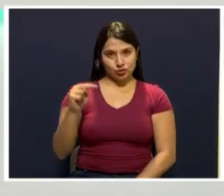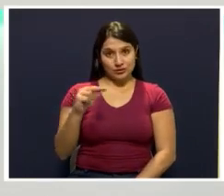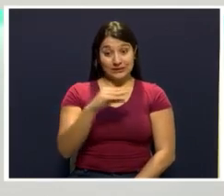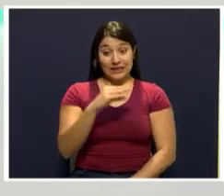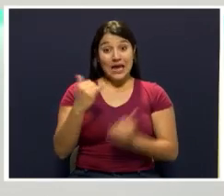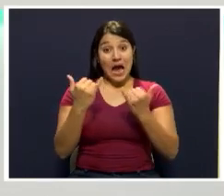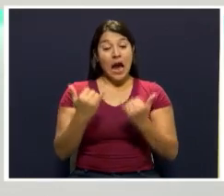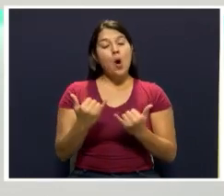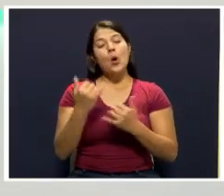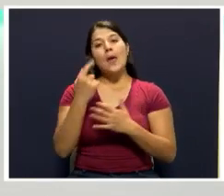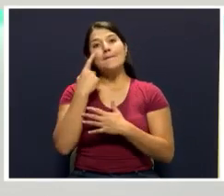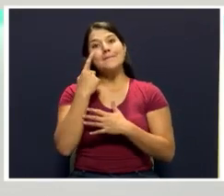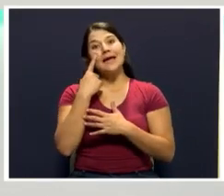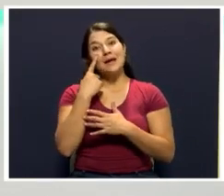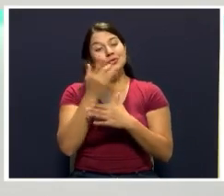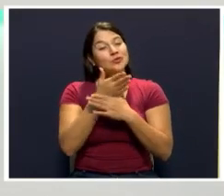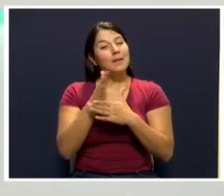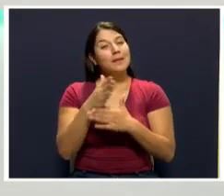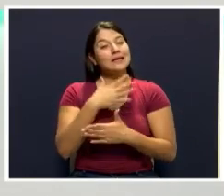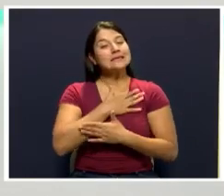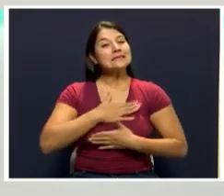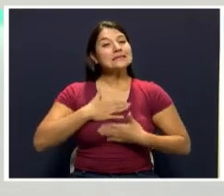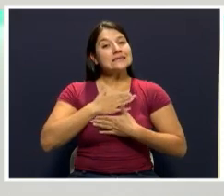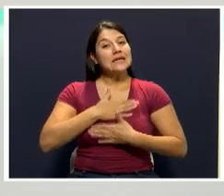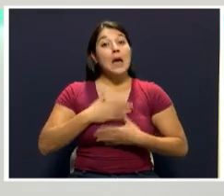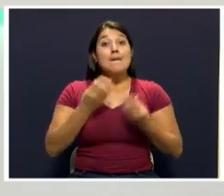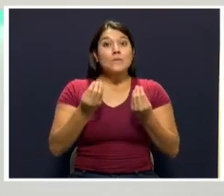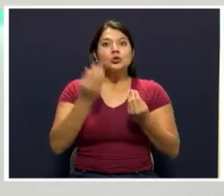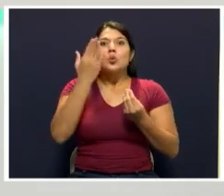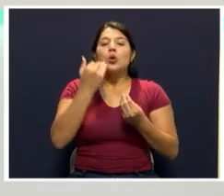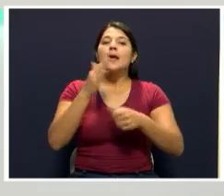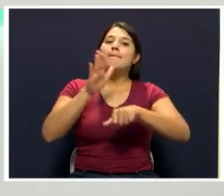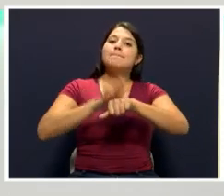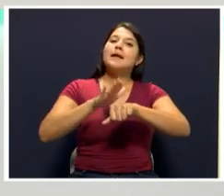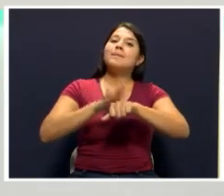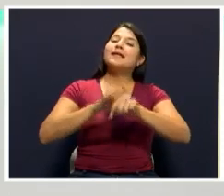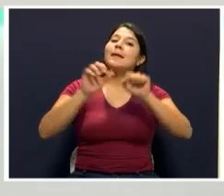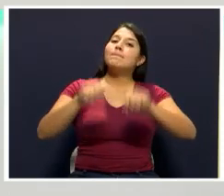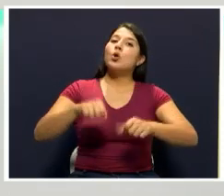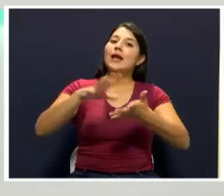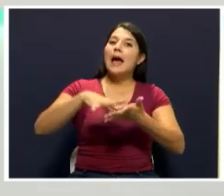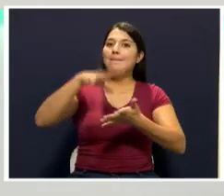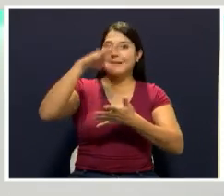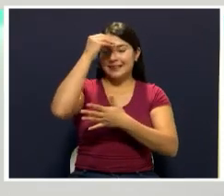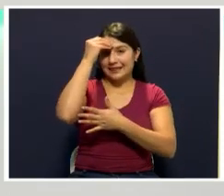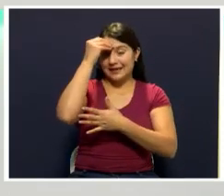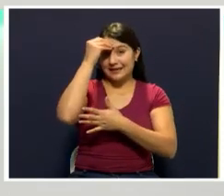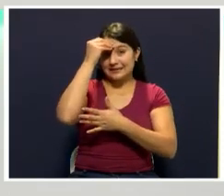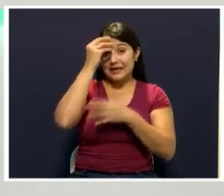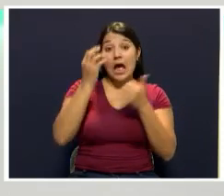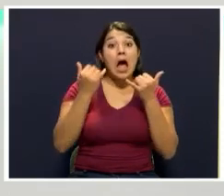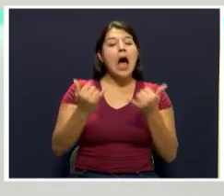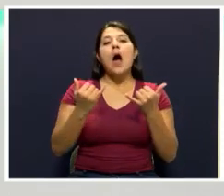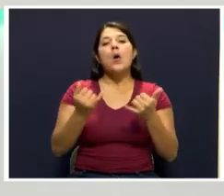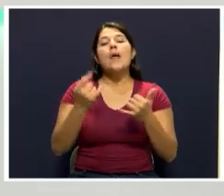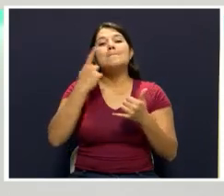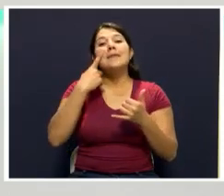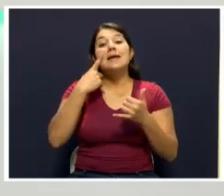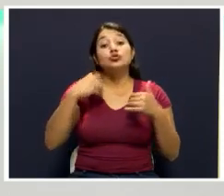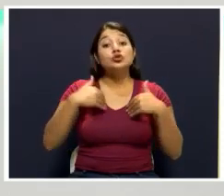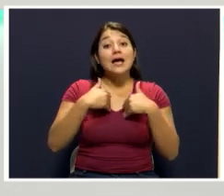ahora a una sección que disfrutamos mucho porque nos permite aprender de nuestro entorno natural, nuestra sección